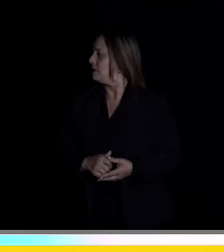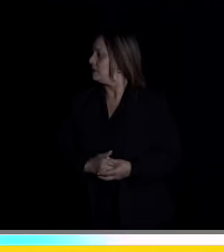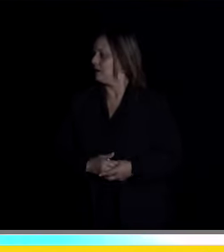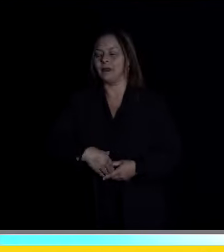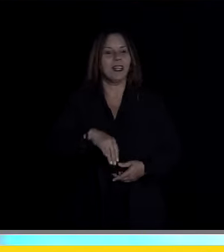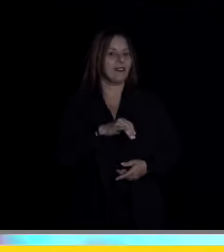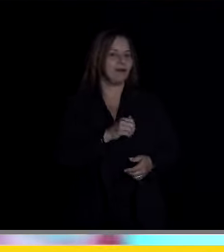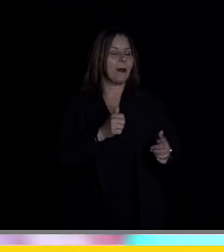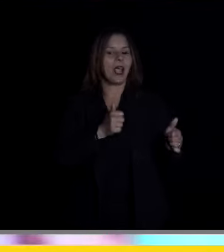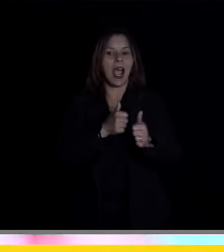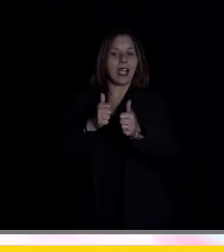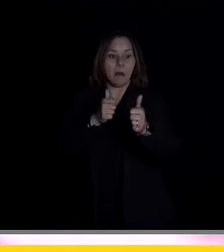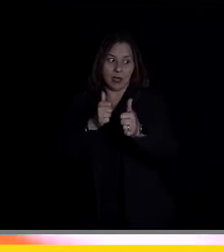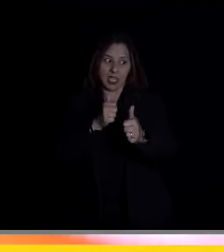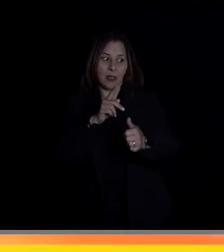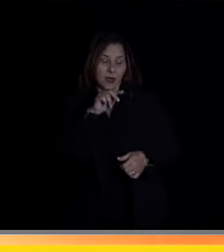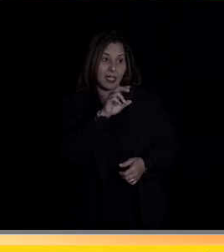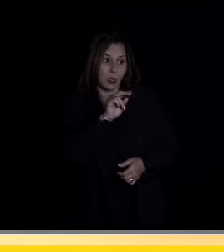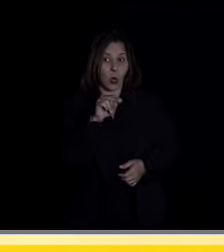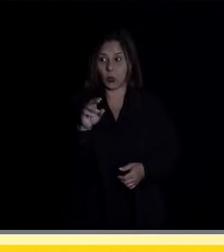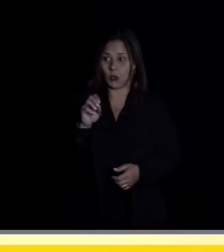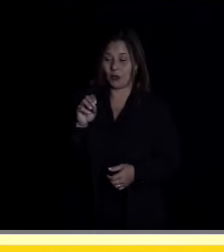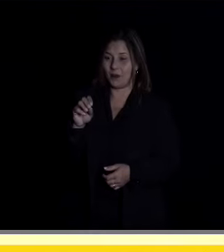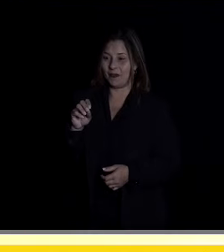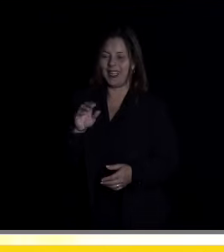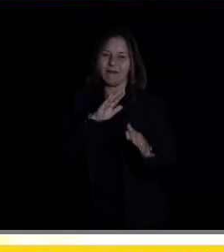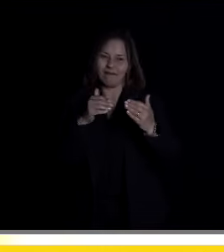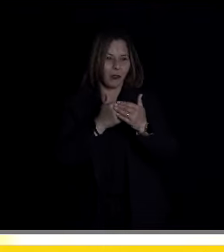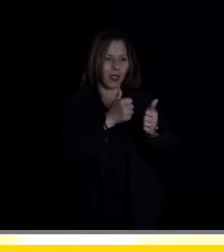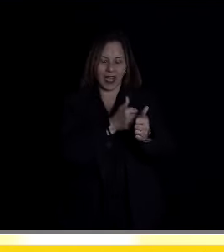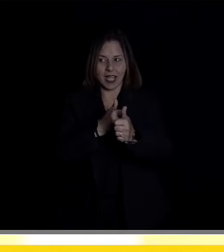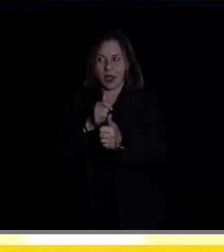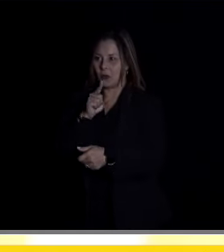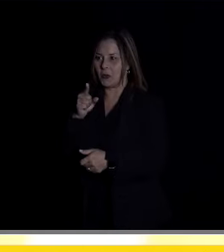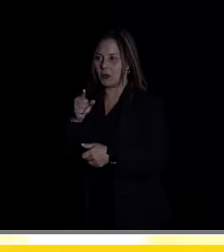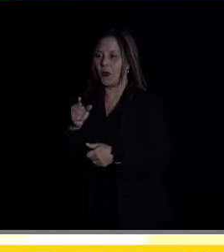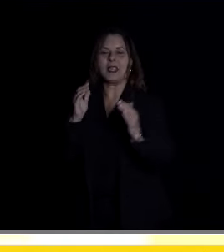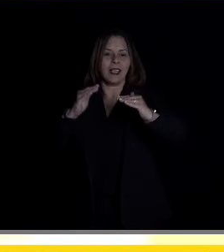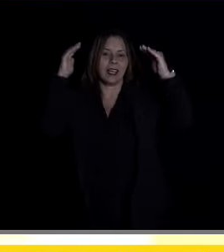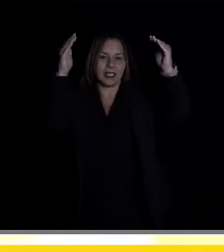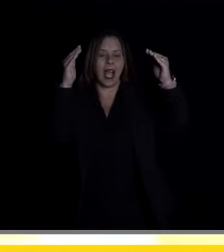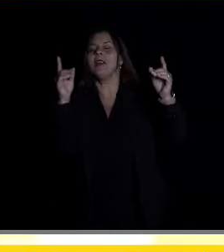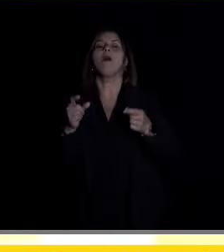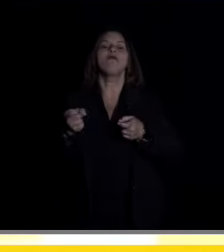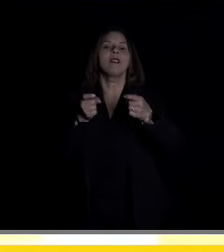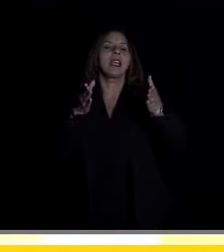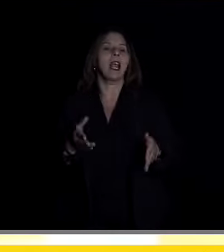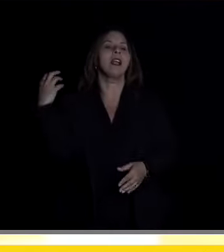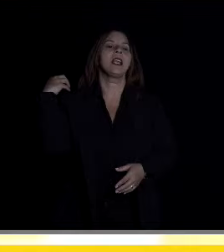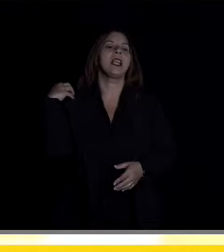Está bien acompañado de Toño y Mayra, qué bueno. A todos y cada uno de ustedes, secretarios, directores, empleados municipales,